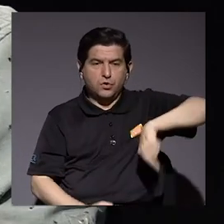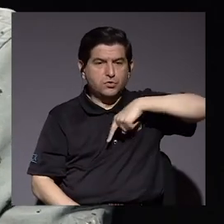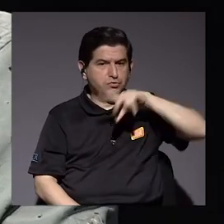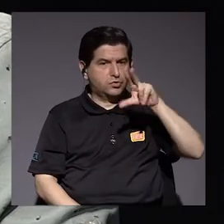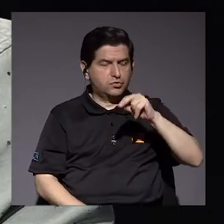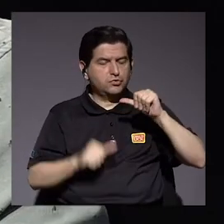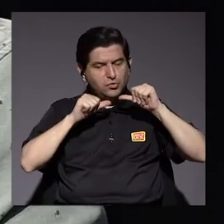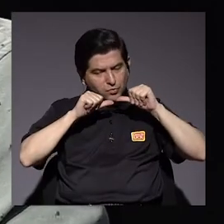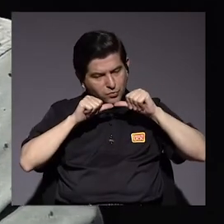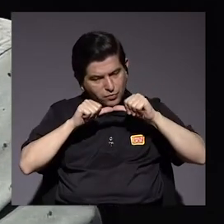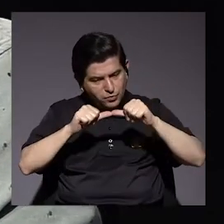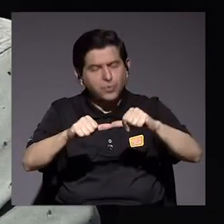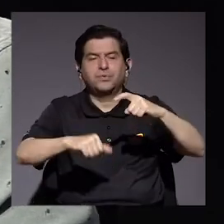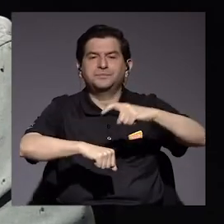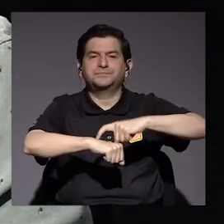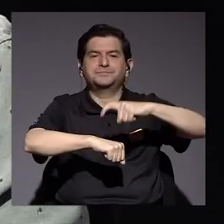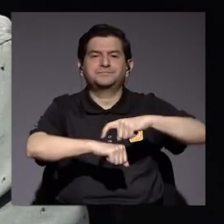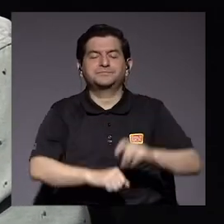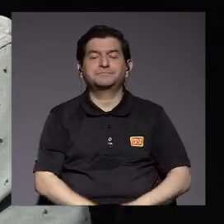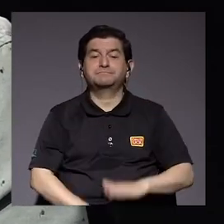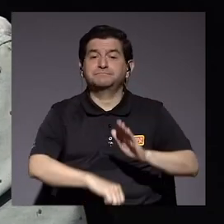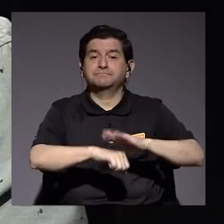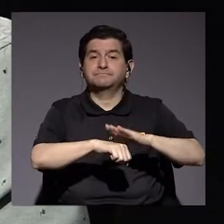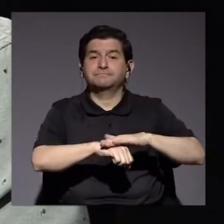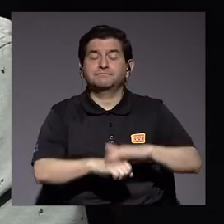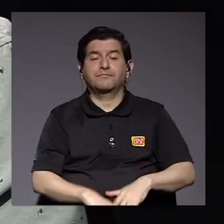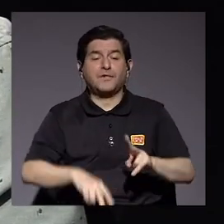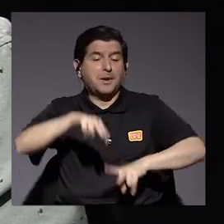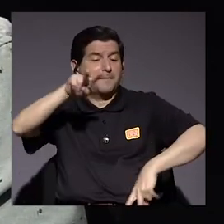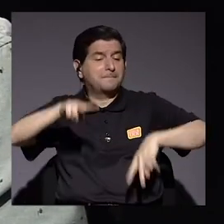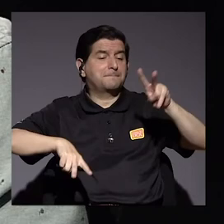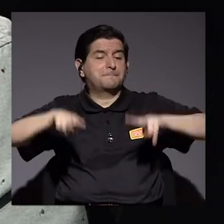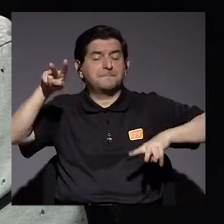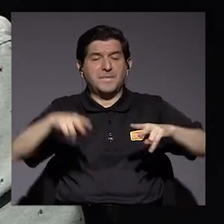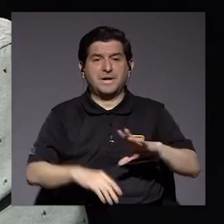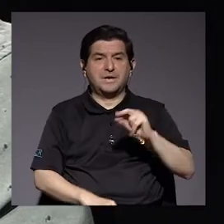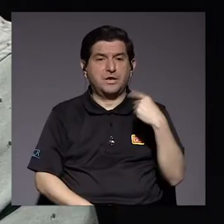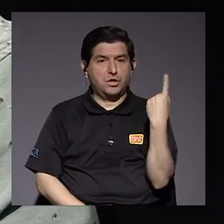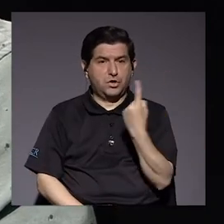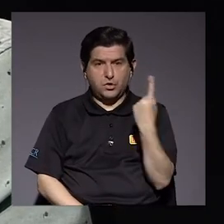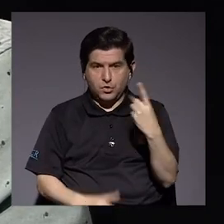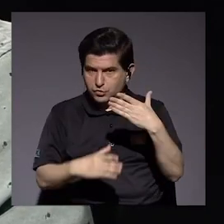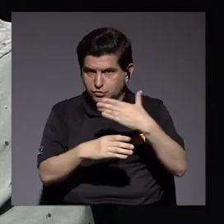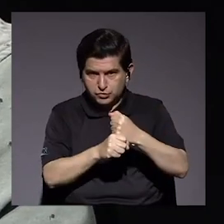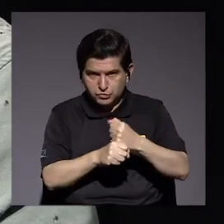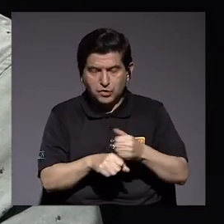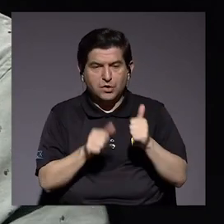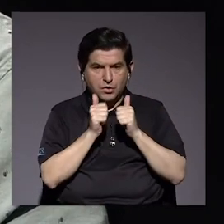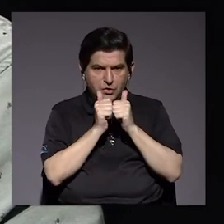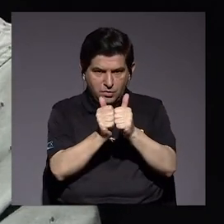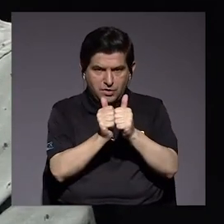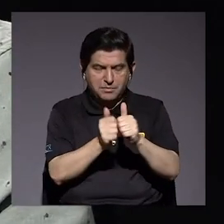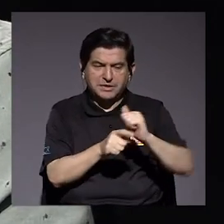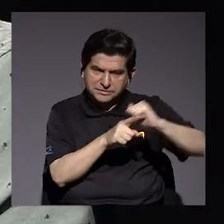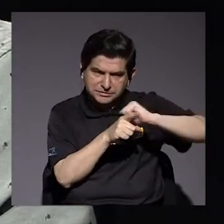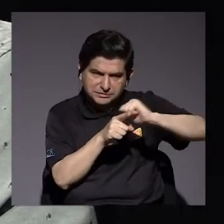nosotros hemos sido continuos en el tiempo. Y eso nos ha permitido generar las variedades, y no solo generar las variedades y acompañar